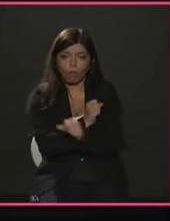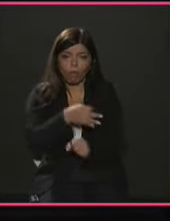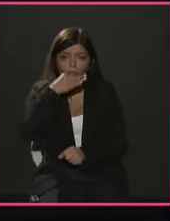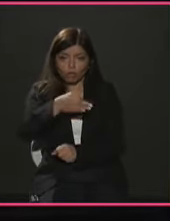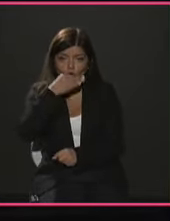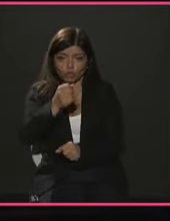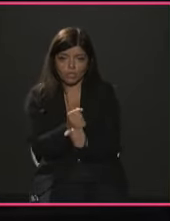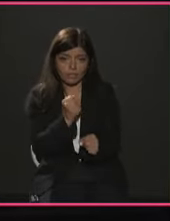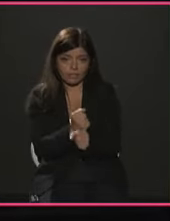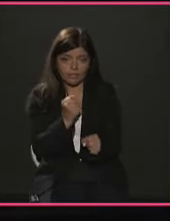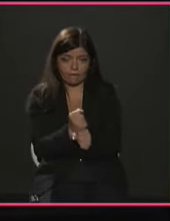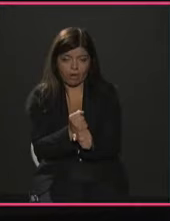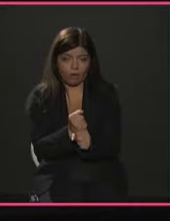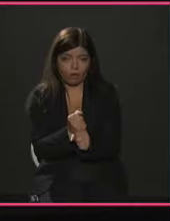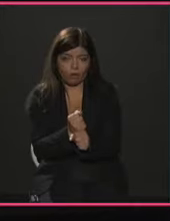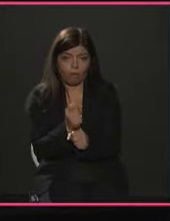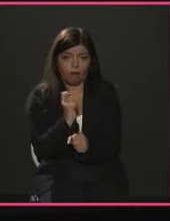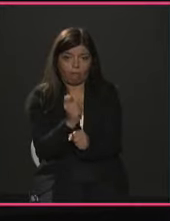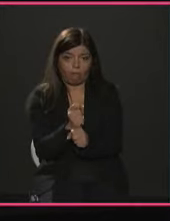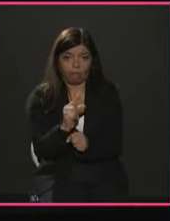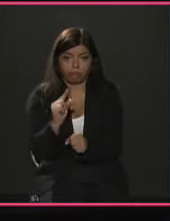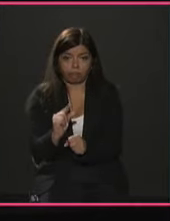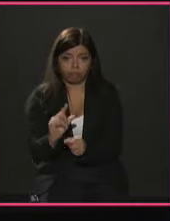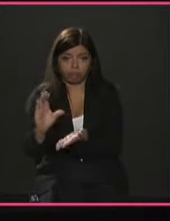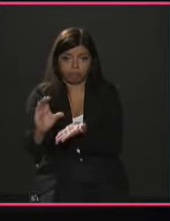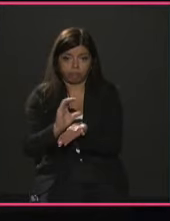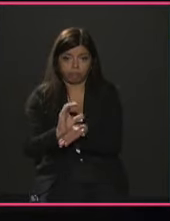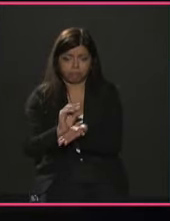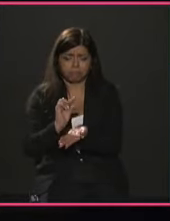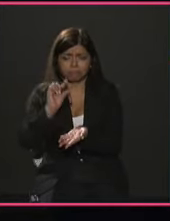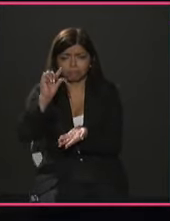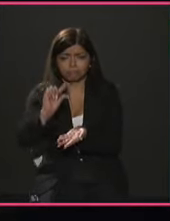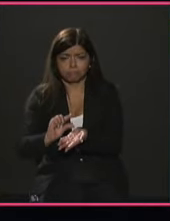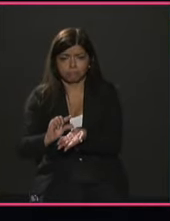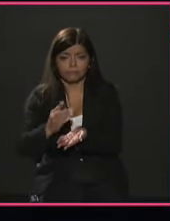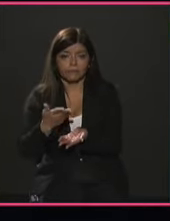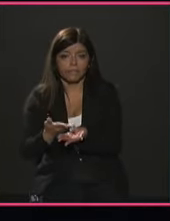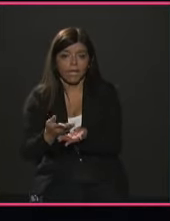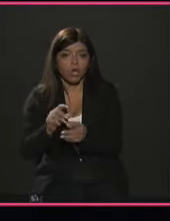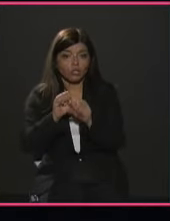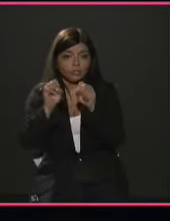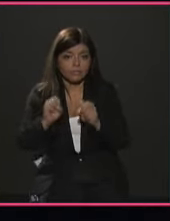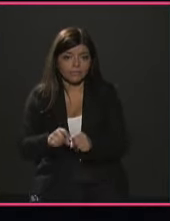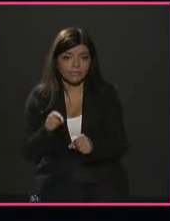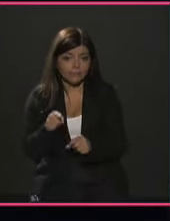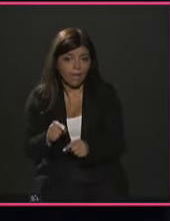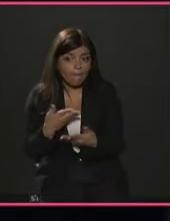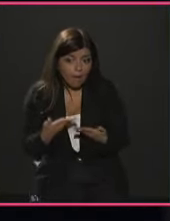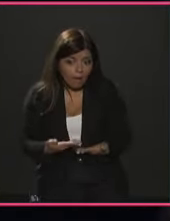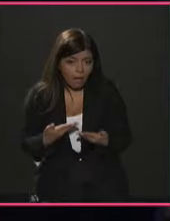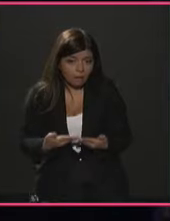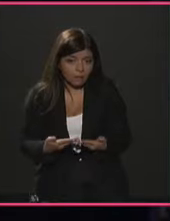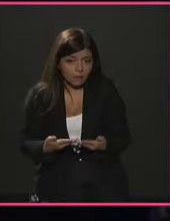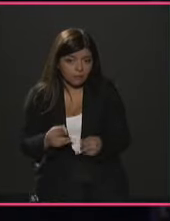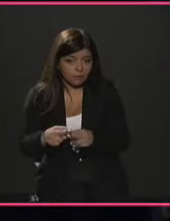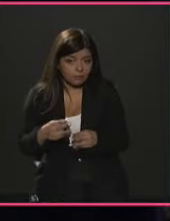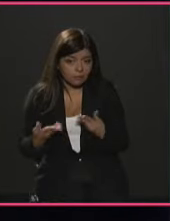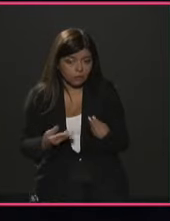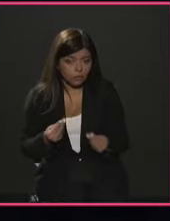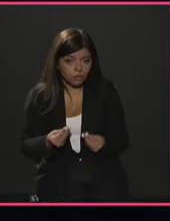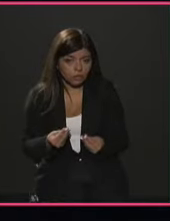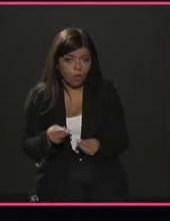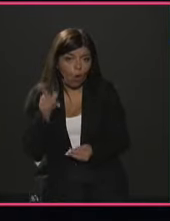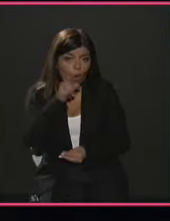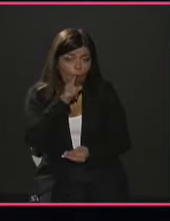sobre su trabajo y que les pagan muy poco eh con este sistema que ellos están sosteniendo de hecho y esto me